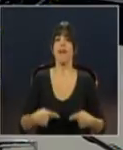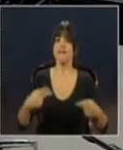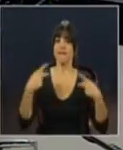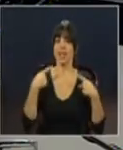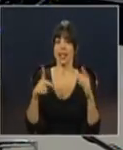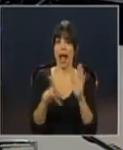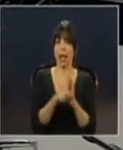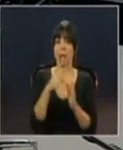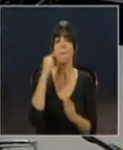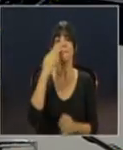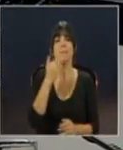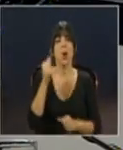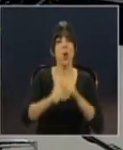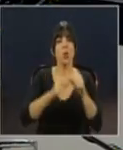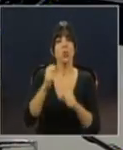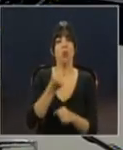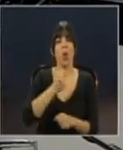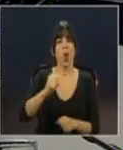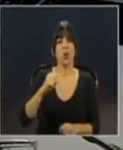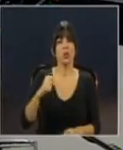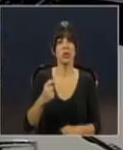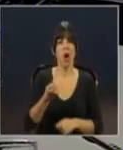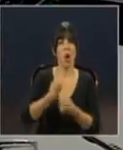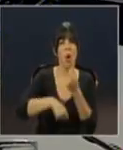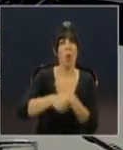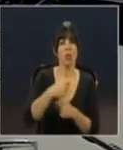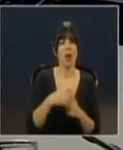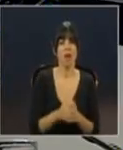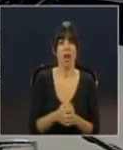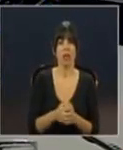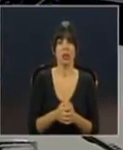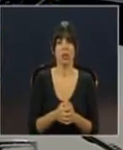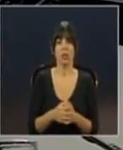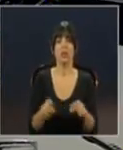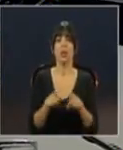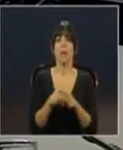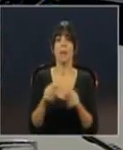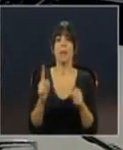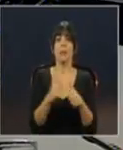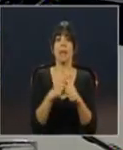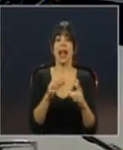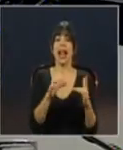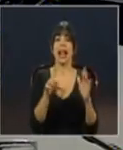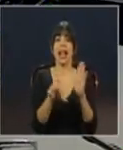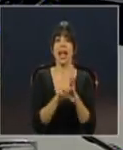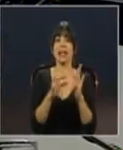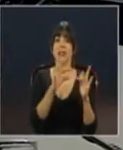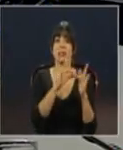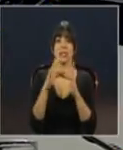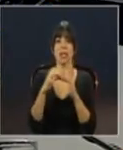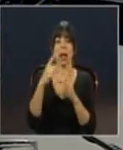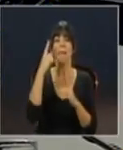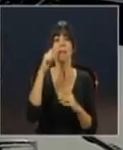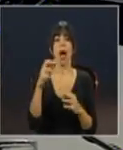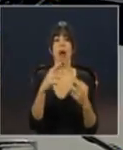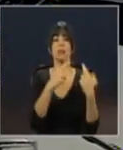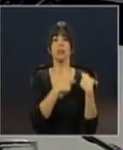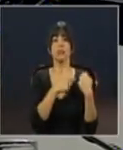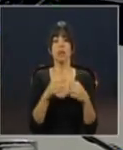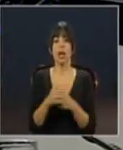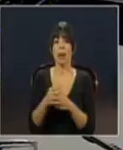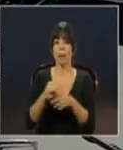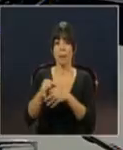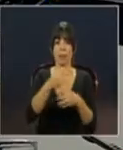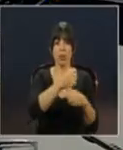contra el contrabando, a la primera ley especial para la transferencia de competencias para la atención de la red vial cantonal,